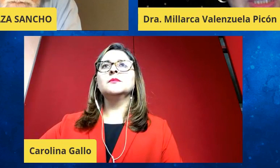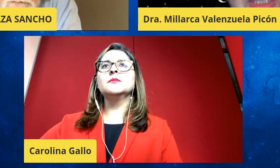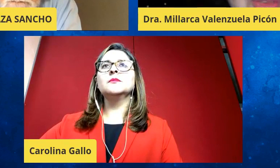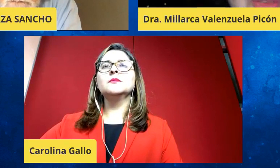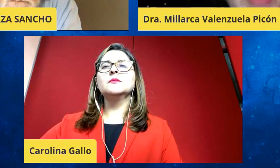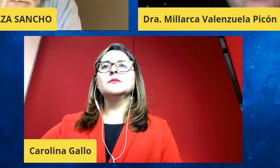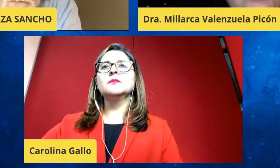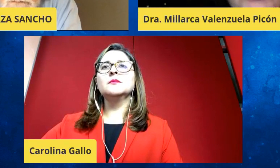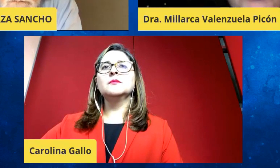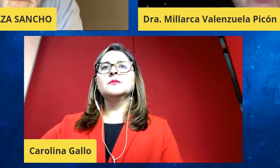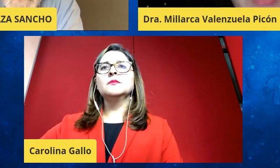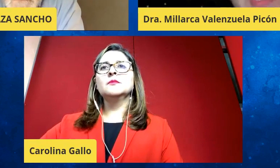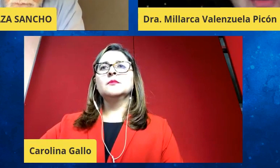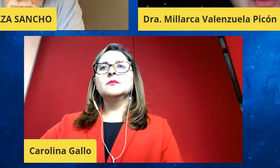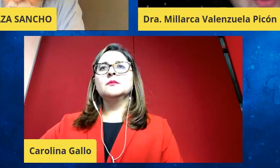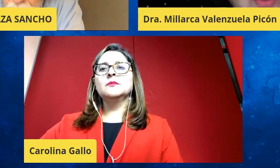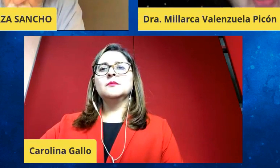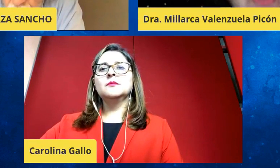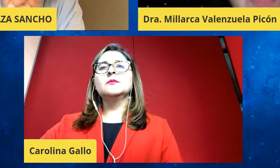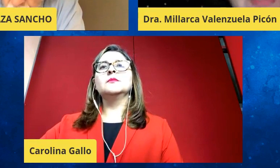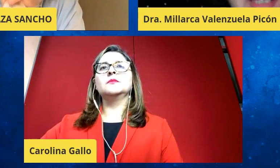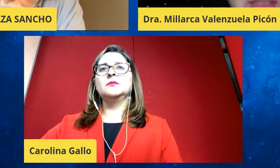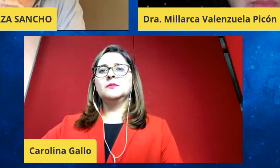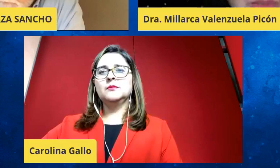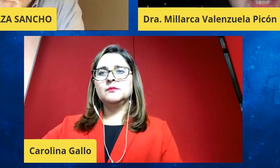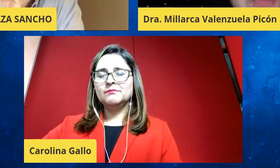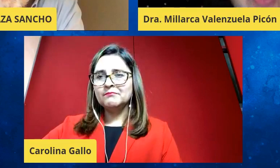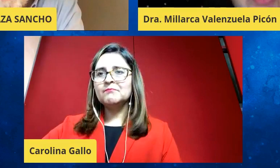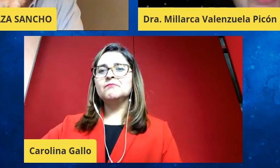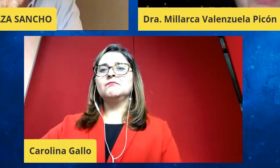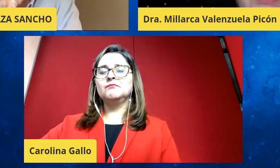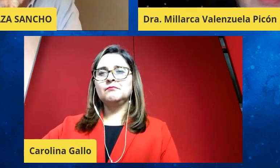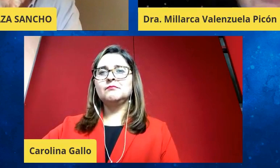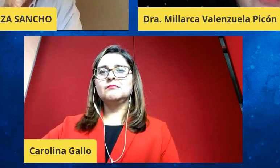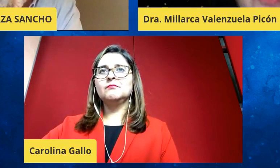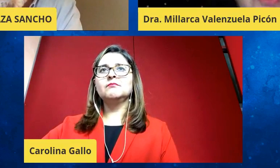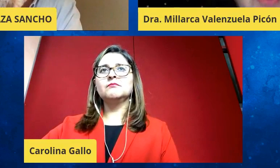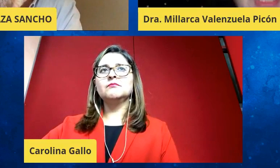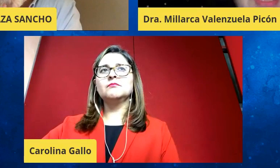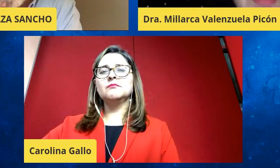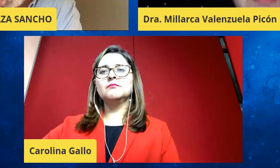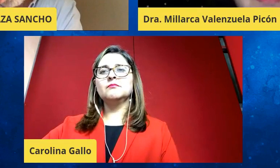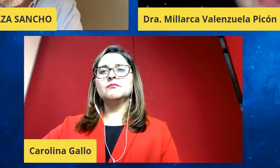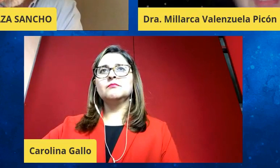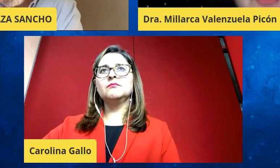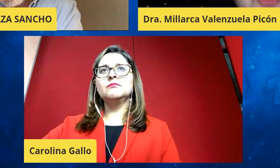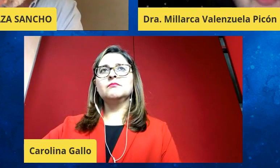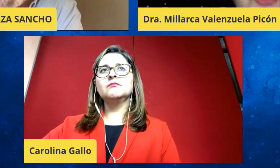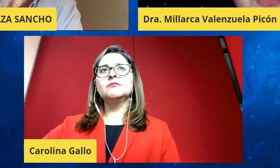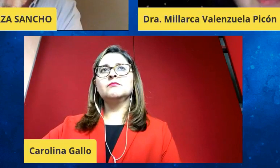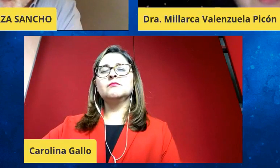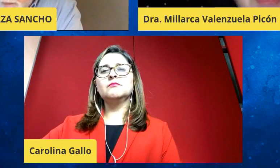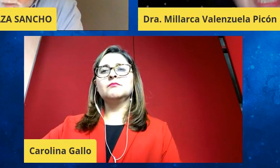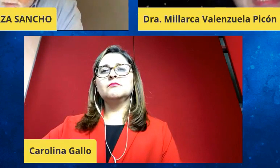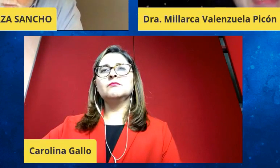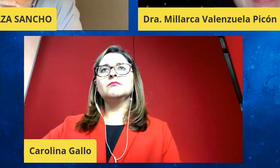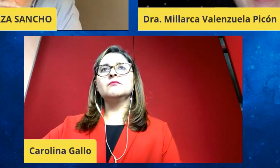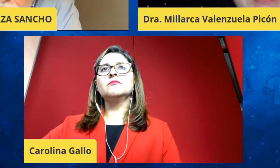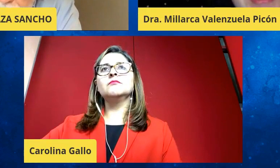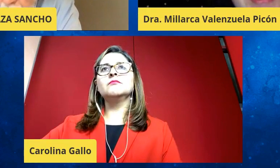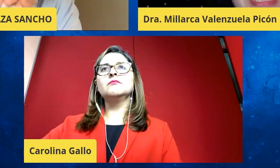año ha estado también todo muy lento, no hemos podido ir a terreno, por ejemplo. Eso a todo el mundo lo tiene